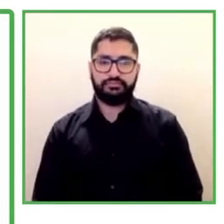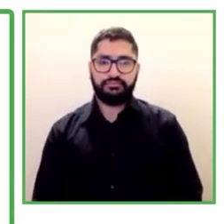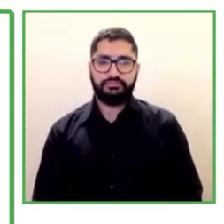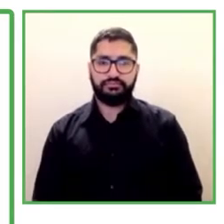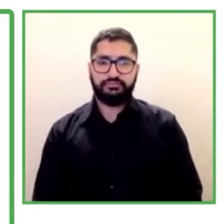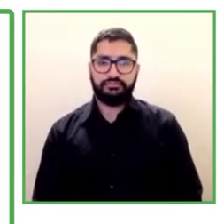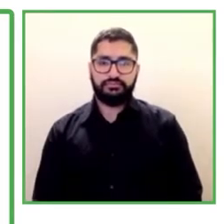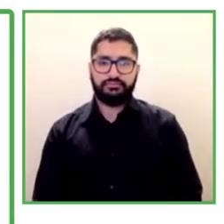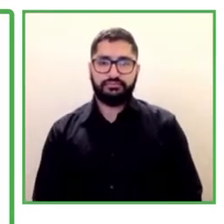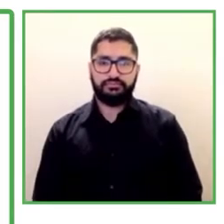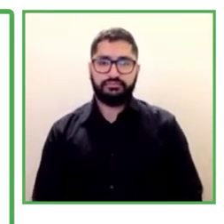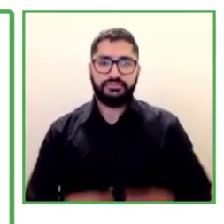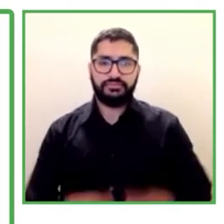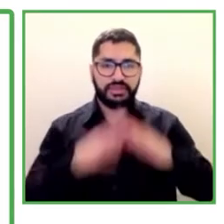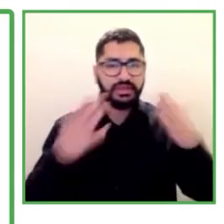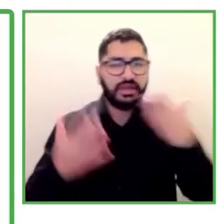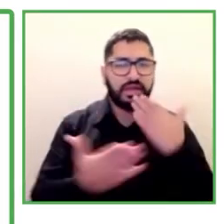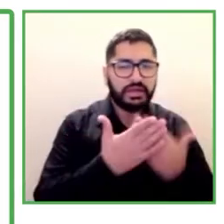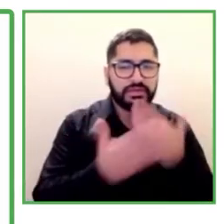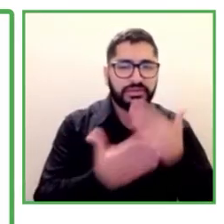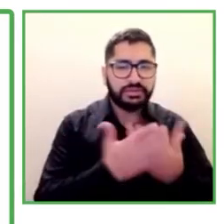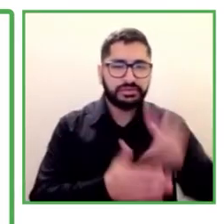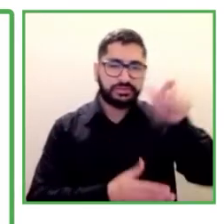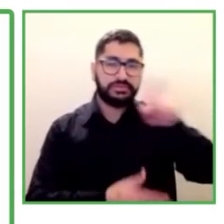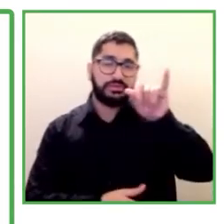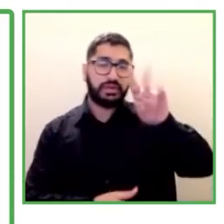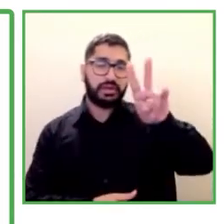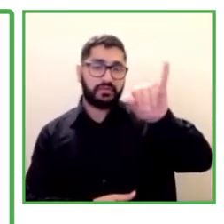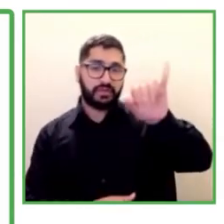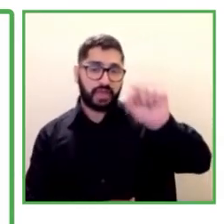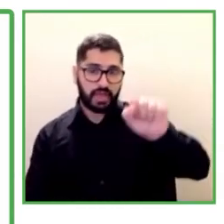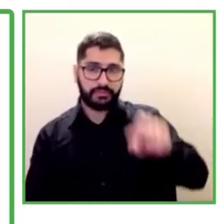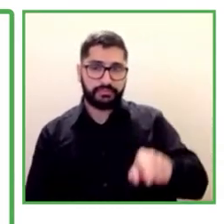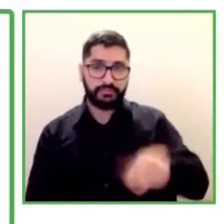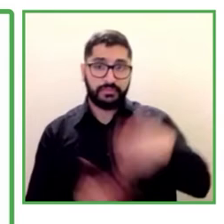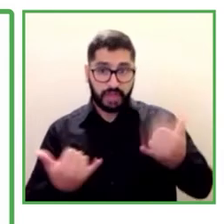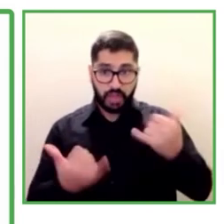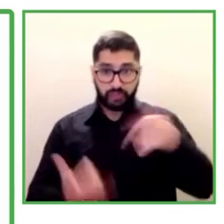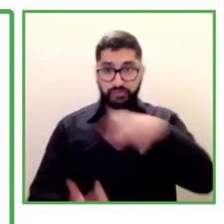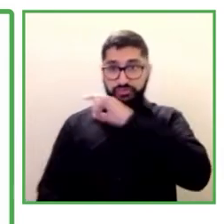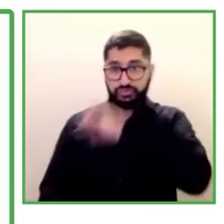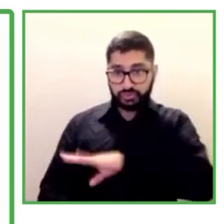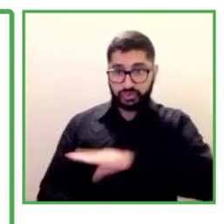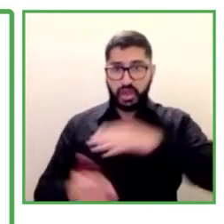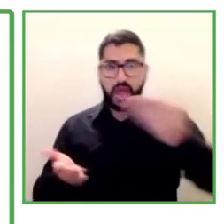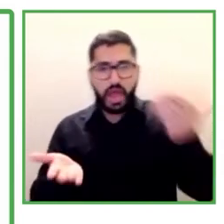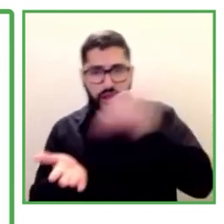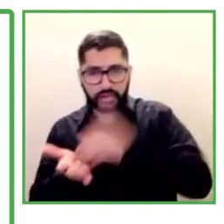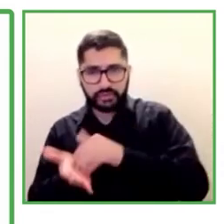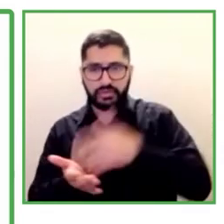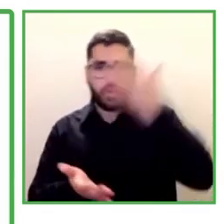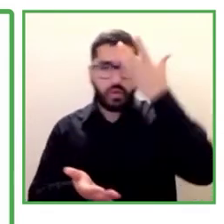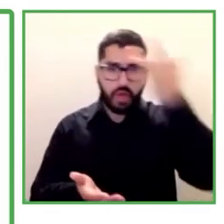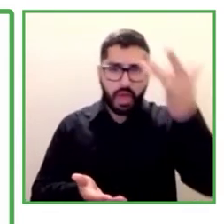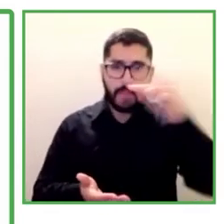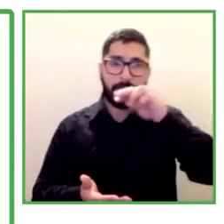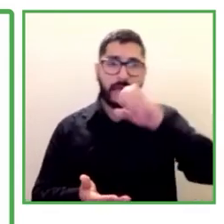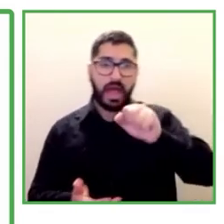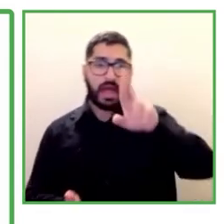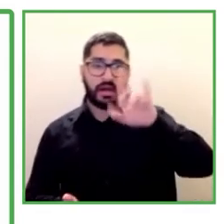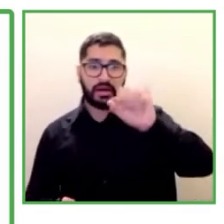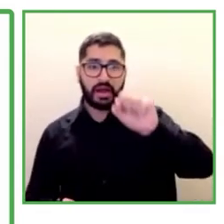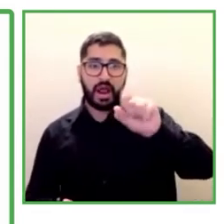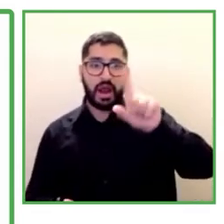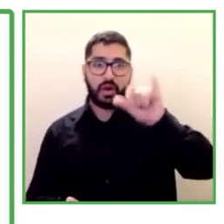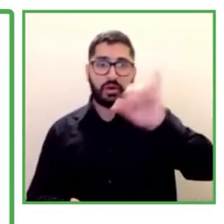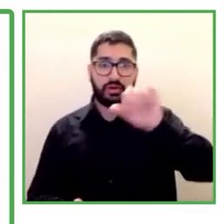Muchas gracias, Silvia. Vamos a volver a Chile ahora porque nos acompaña María Luisa Ibor, subgerente de Atención Integral en